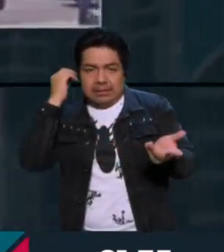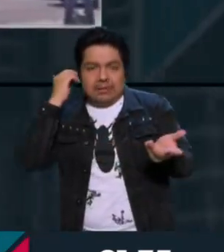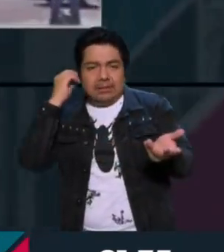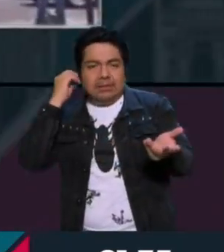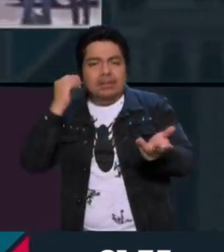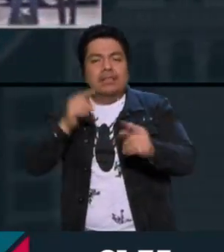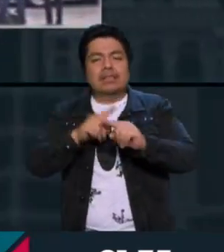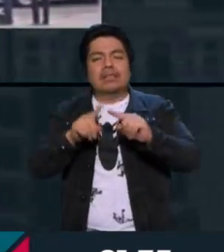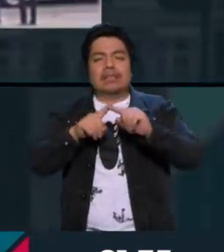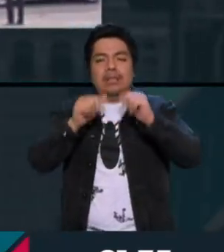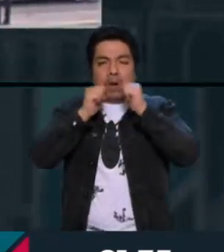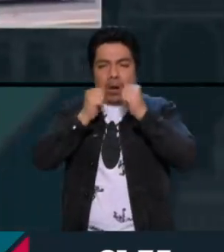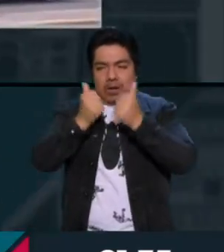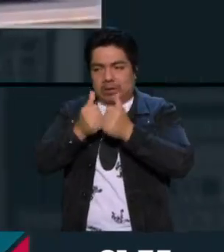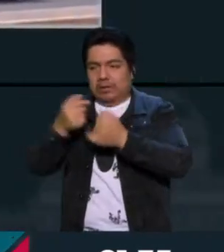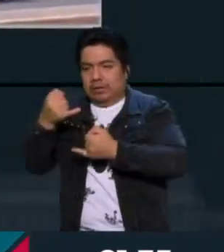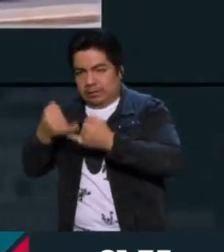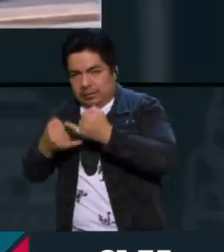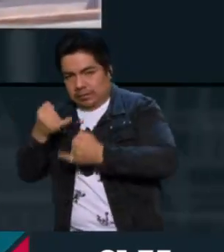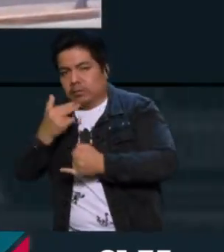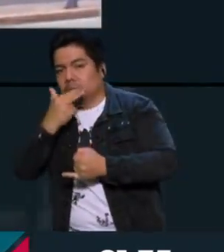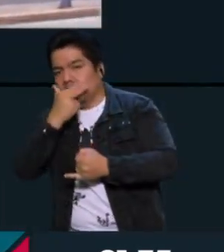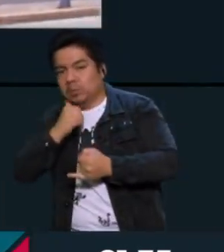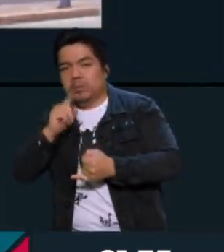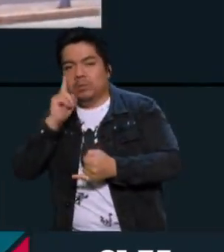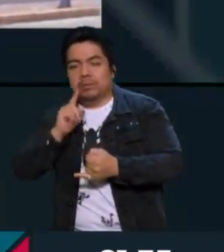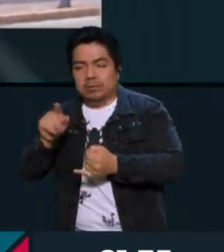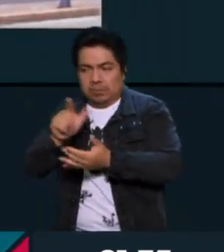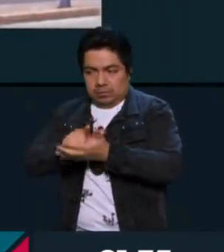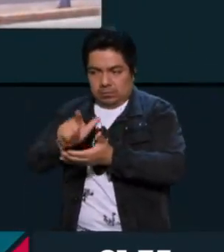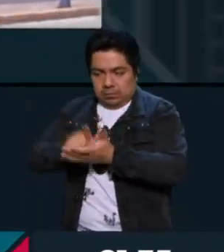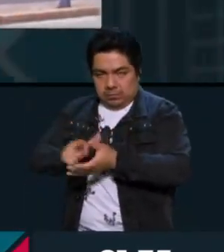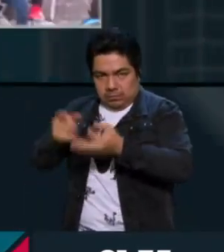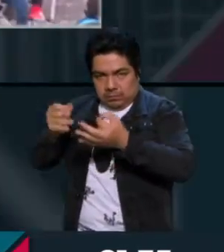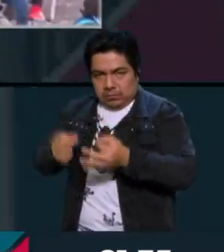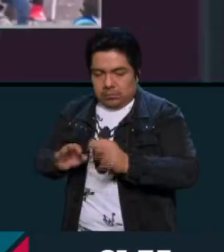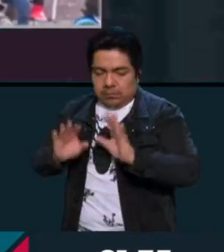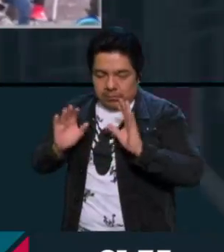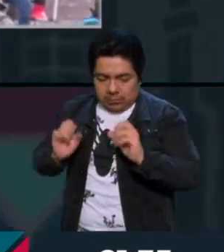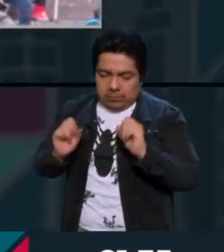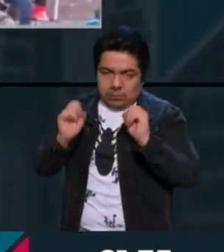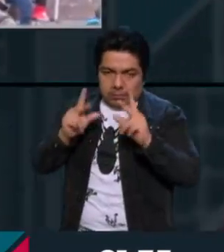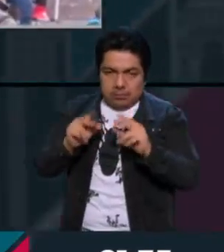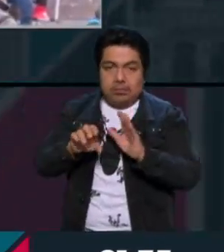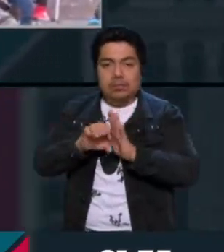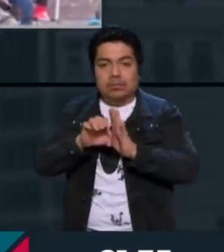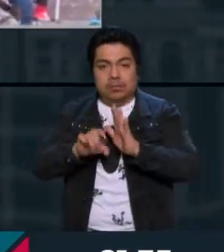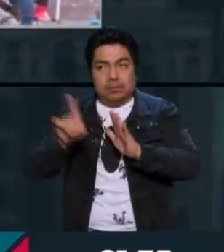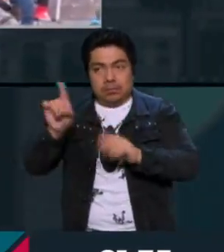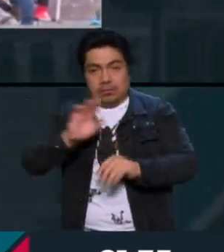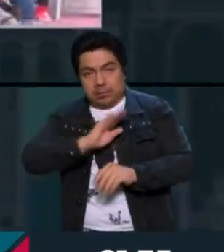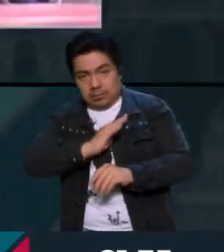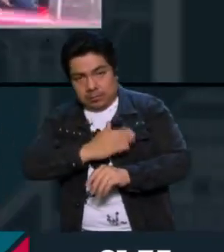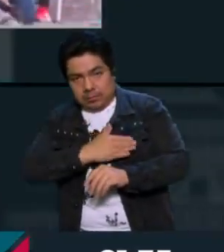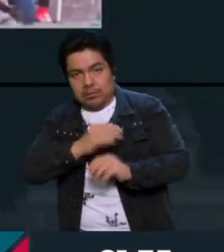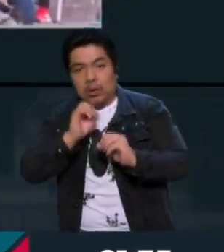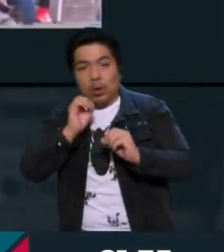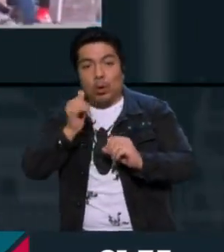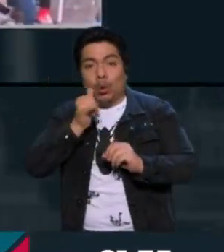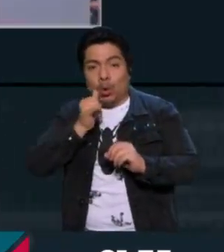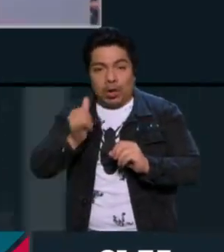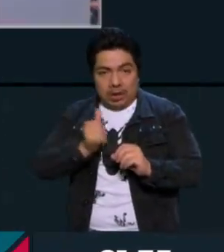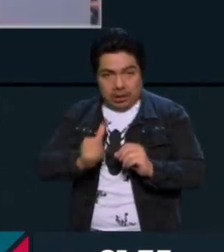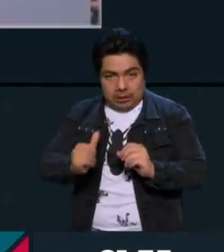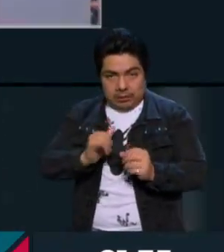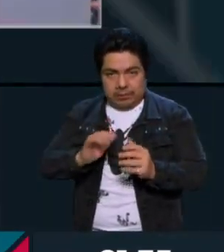las asociaciones de jueces, de juezas, es muy legítima. De hecho, deberíamos de tomar ejemplos, por ejemplo, en España o en Italia, que existe